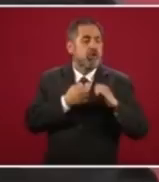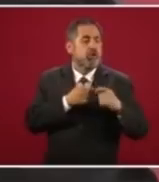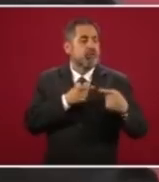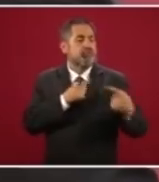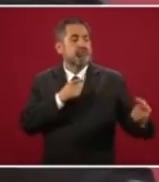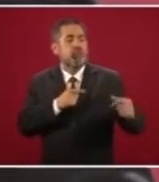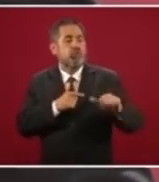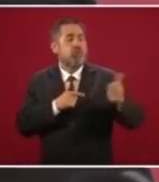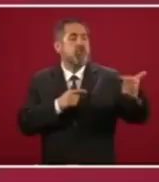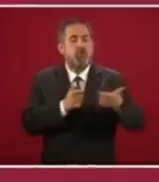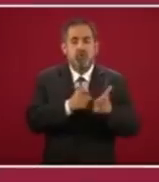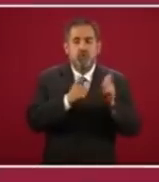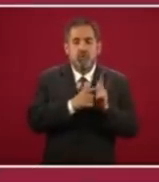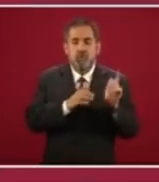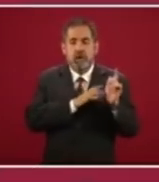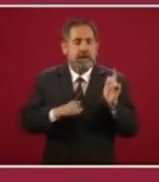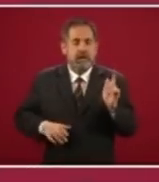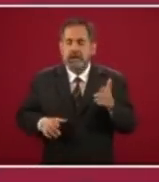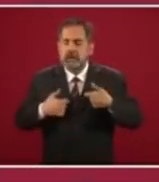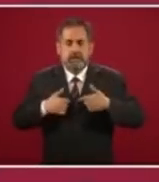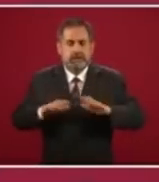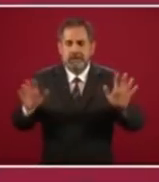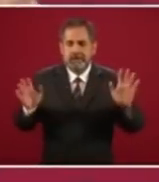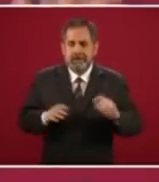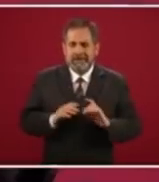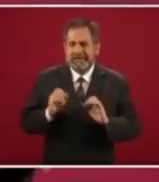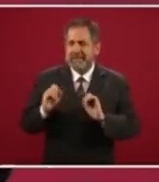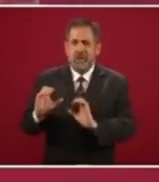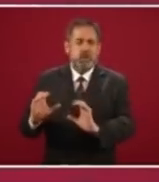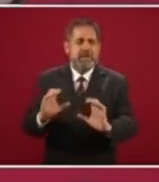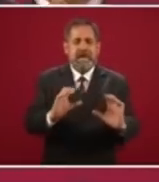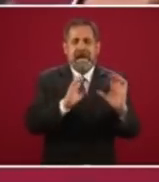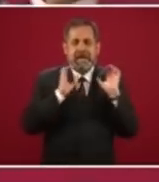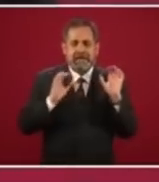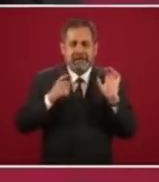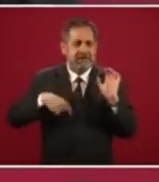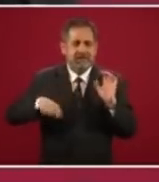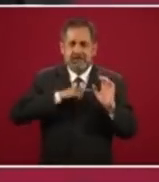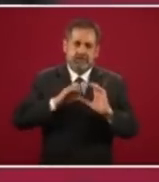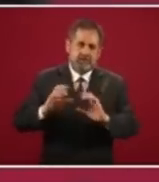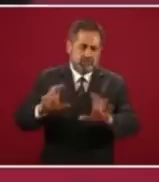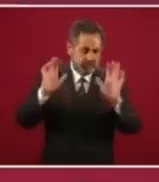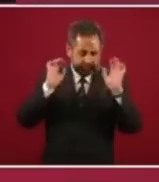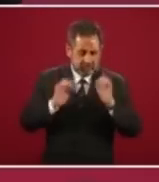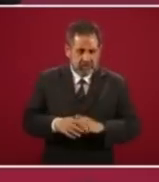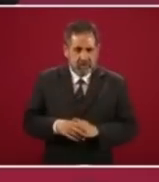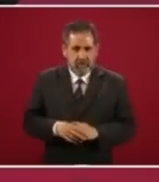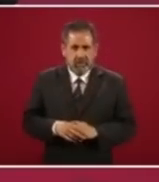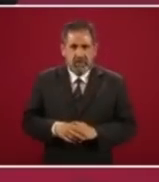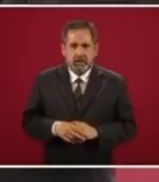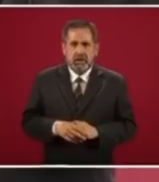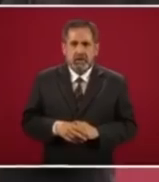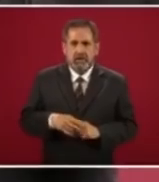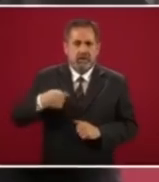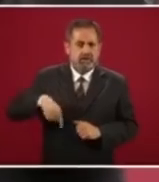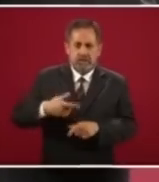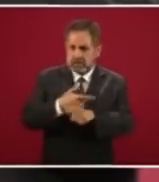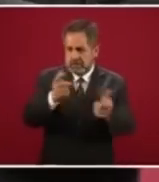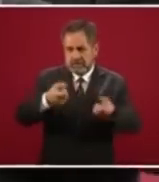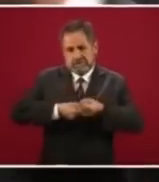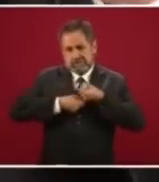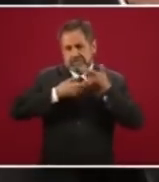otro candidato en potencia. O sea, cuidar eso nada más nosotros. Claro, somos